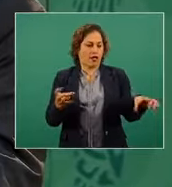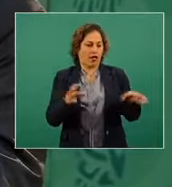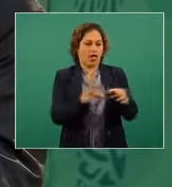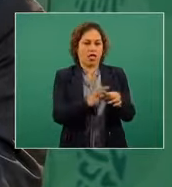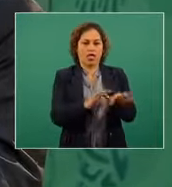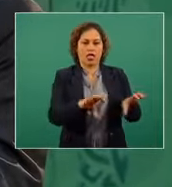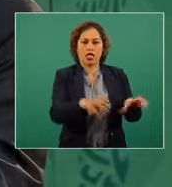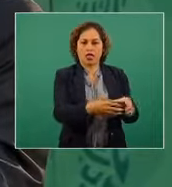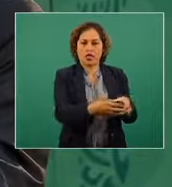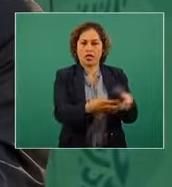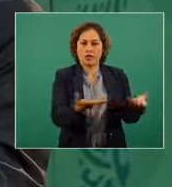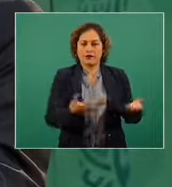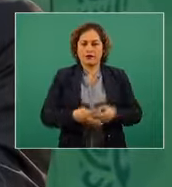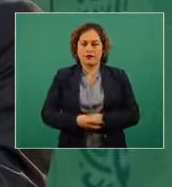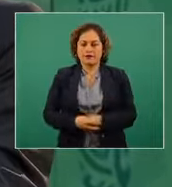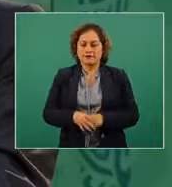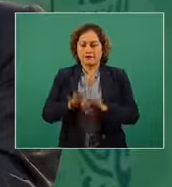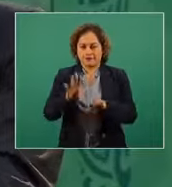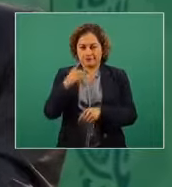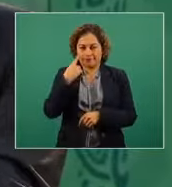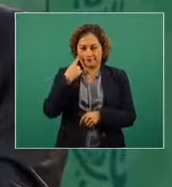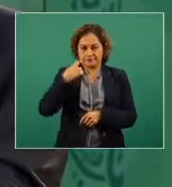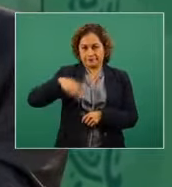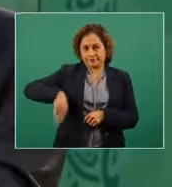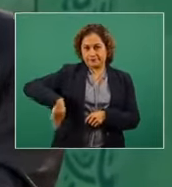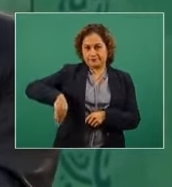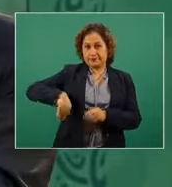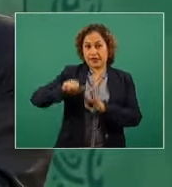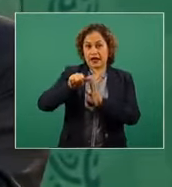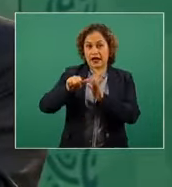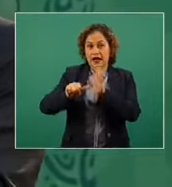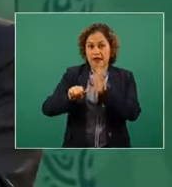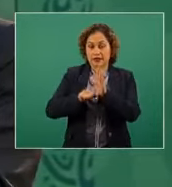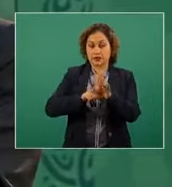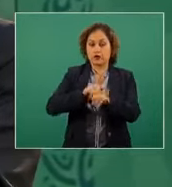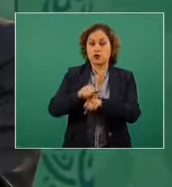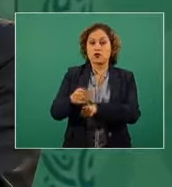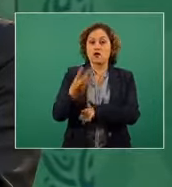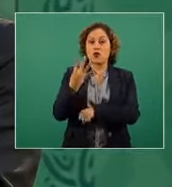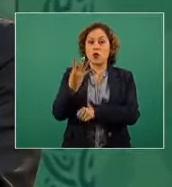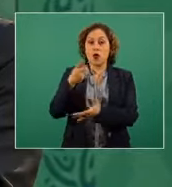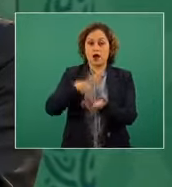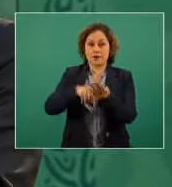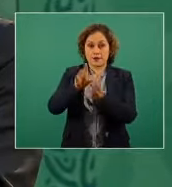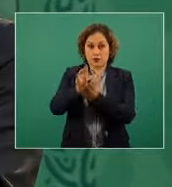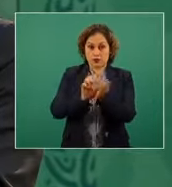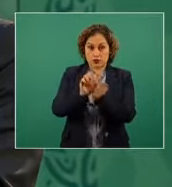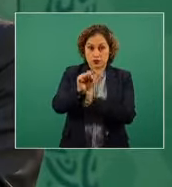Hace poco se reformó el artículo 4 de la Constitución